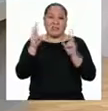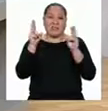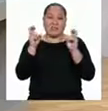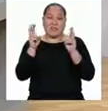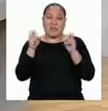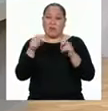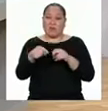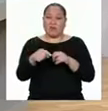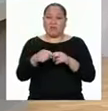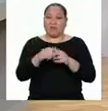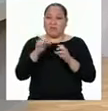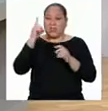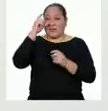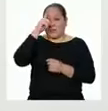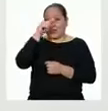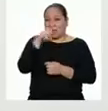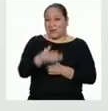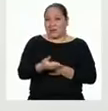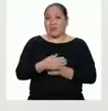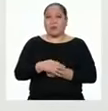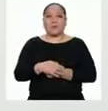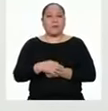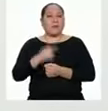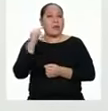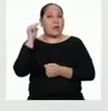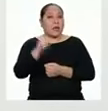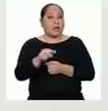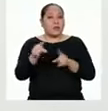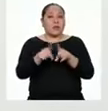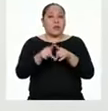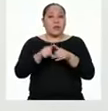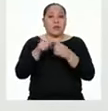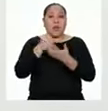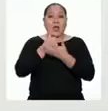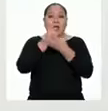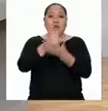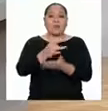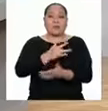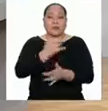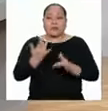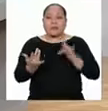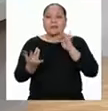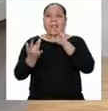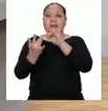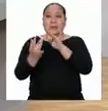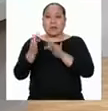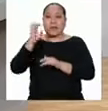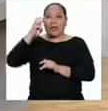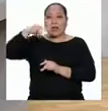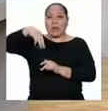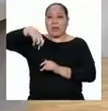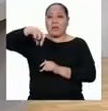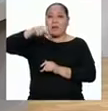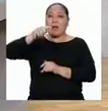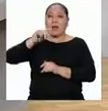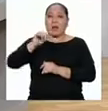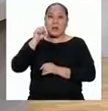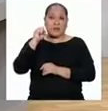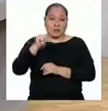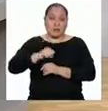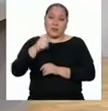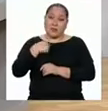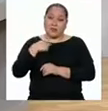tan sensibles como este. Para esto también nos sirve mucho la empatía. Me pasó también que conforme